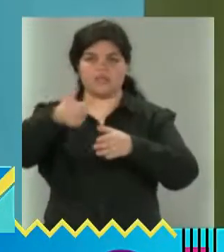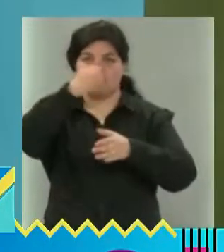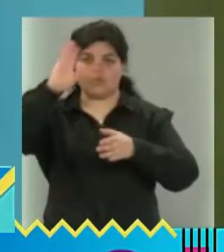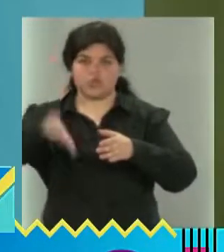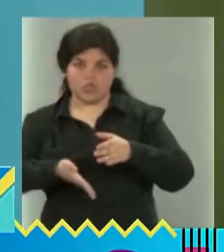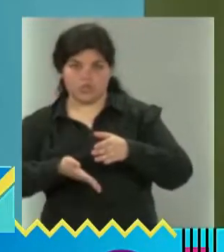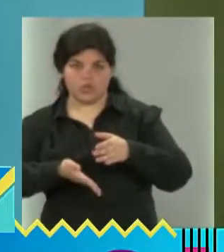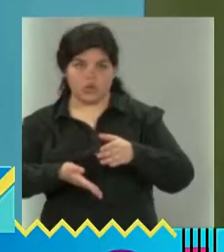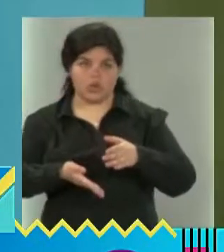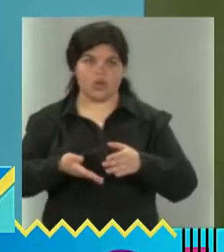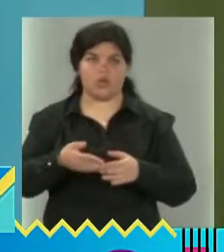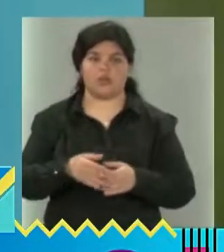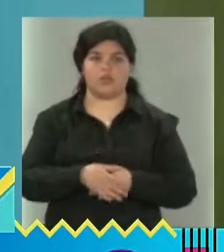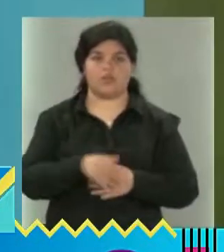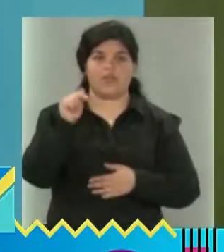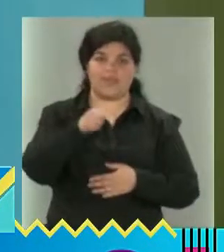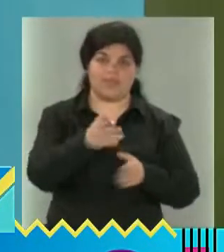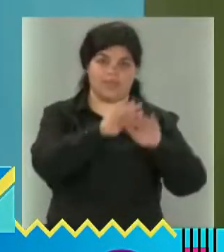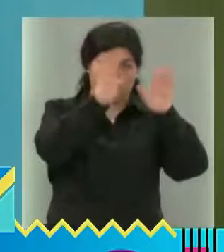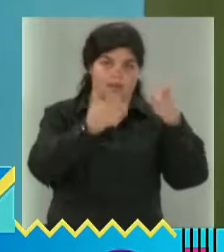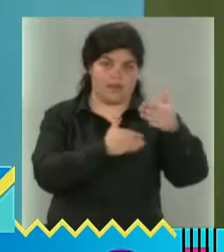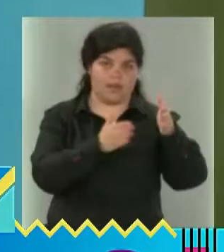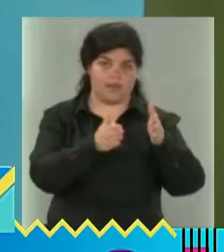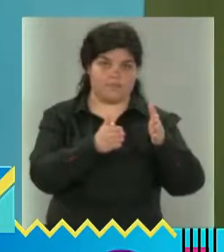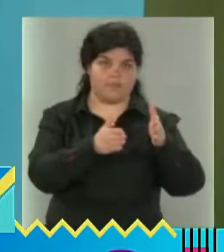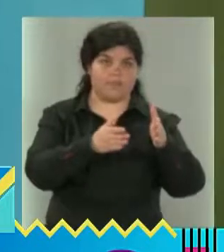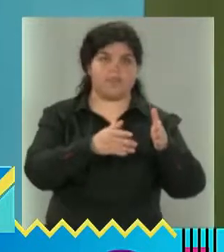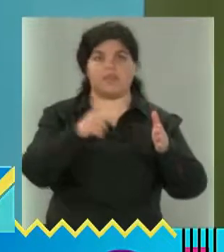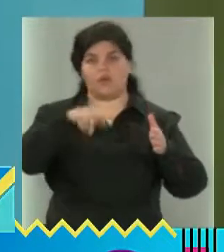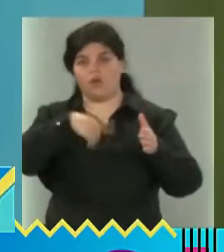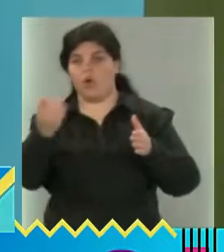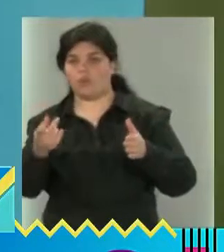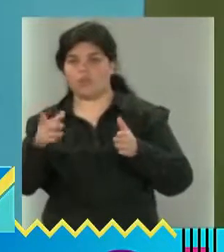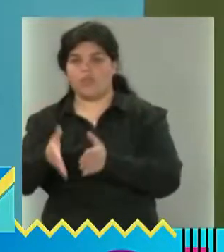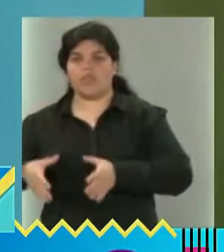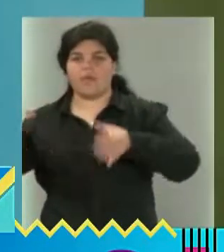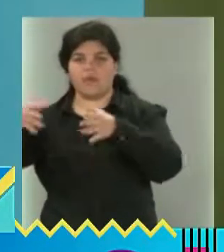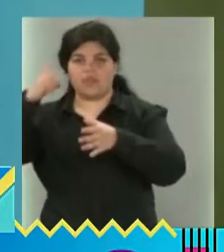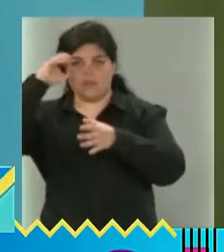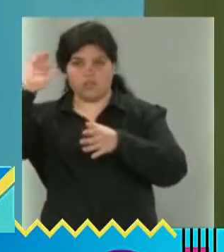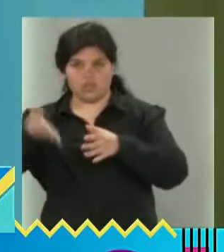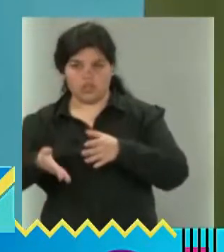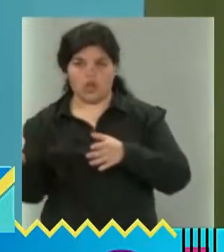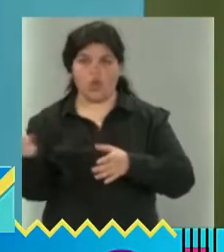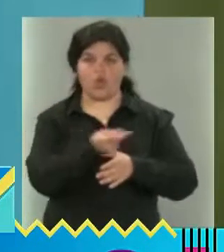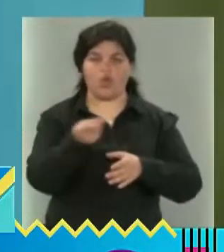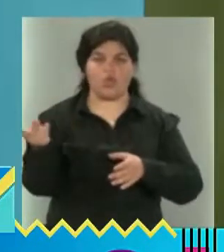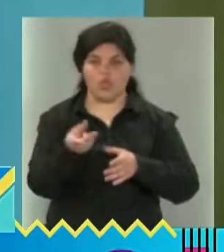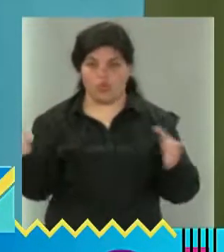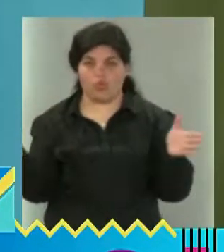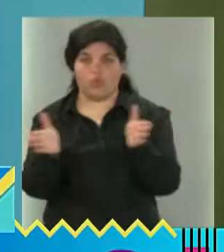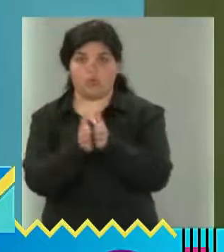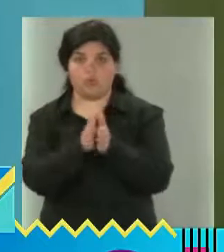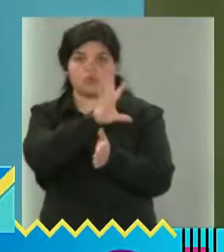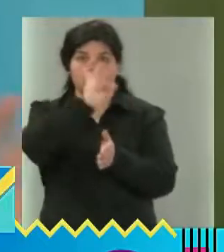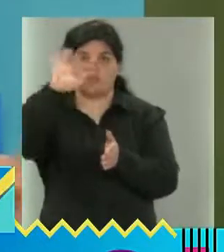interanual en junio, el de Tetrabric, y 10% el de Dama Juanas, y ambas categorías representan el 50% de este mercado